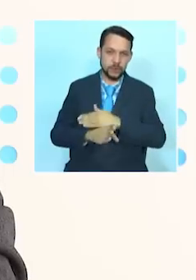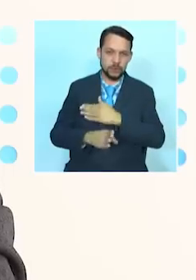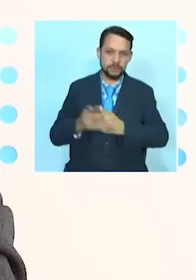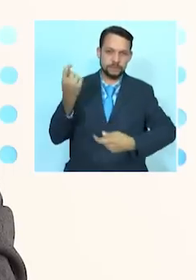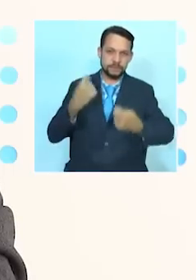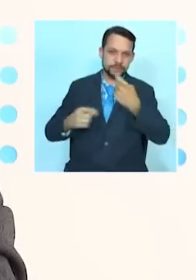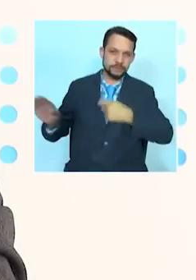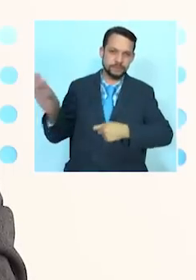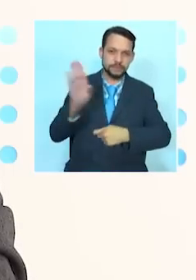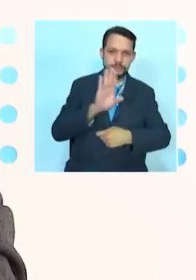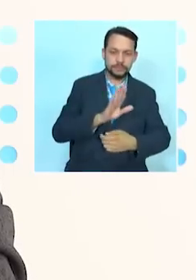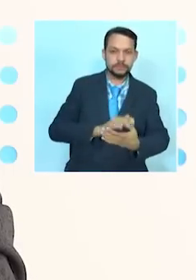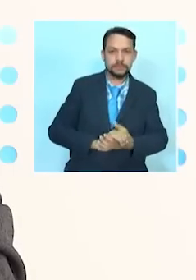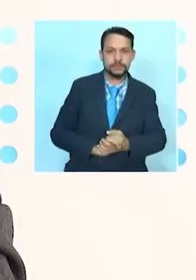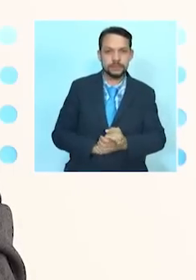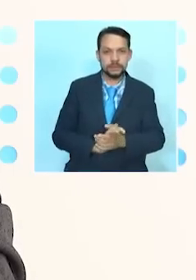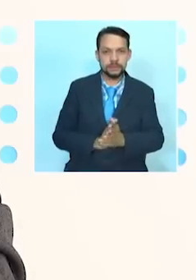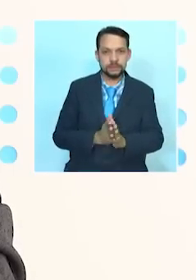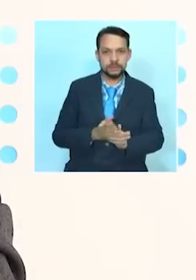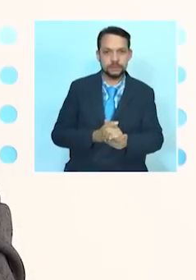conexión vital en